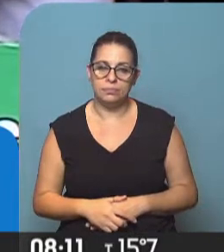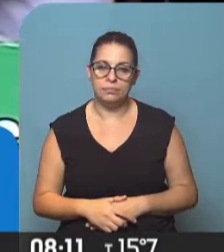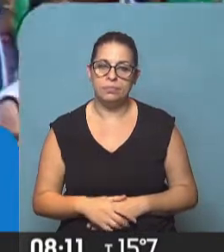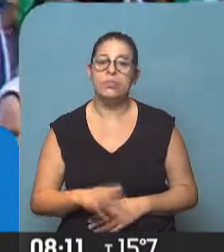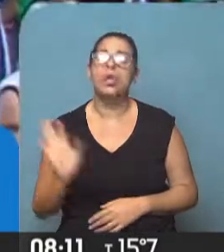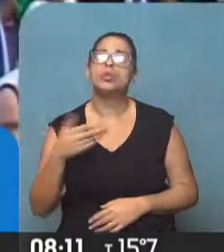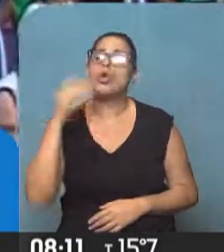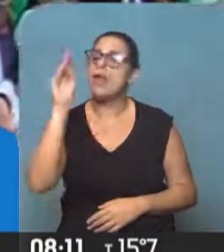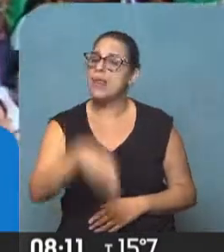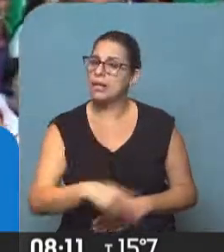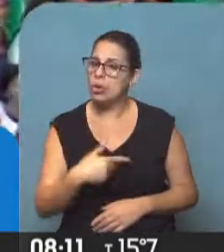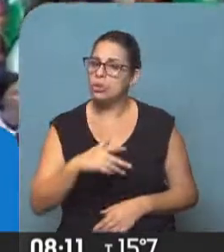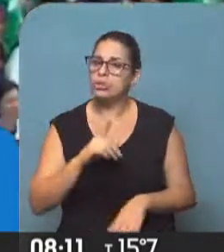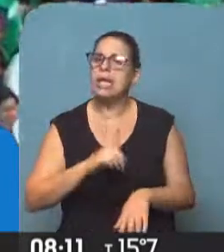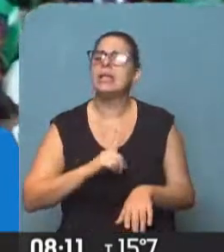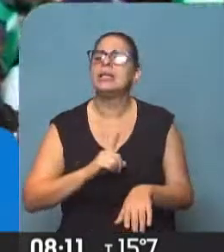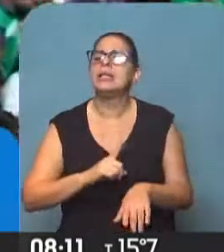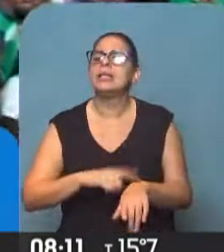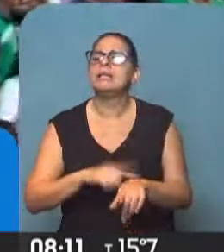Toda derrota es transitoria.